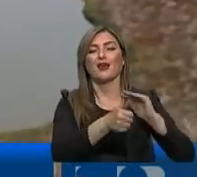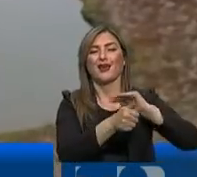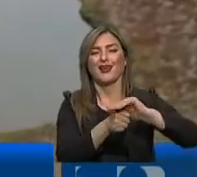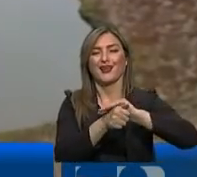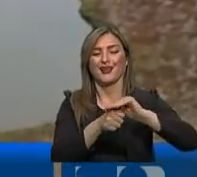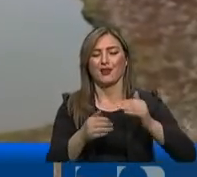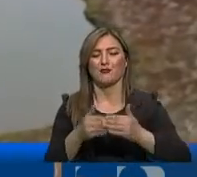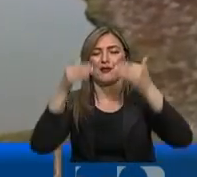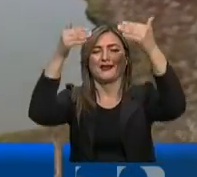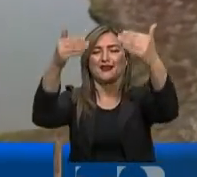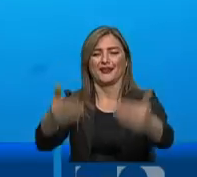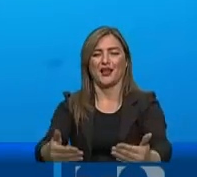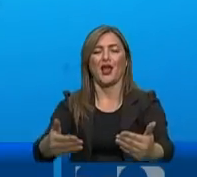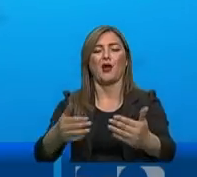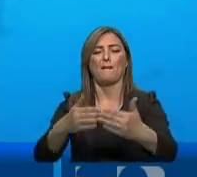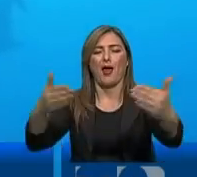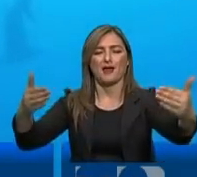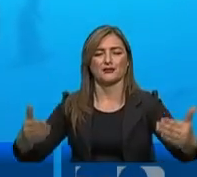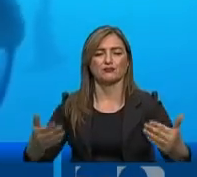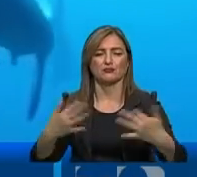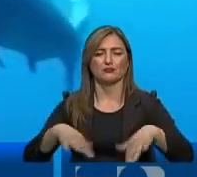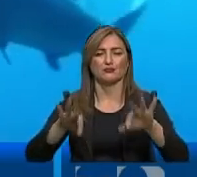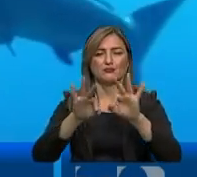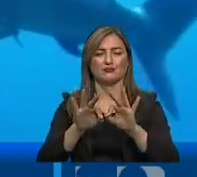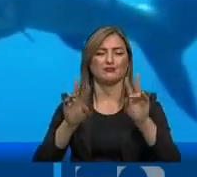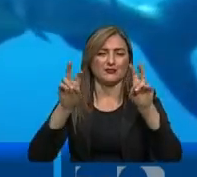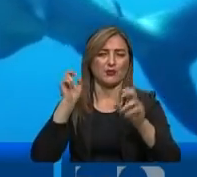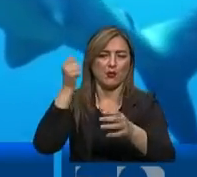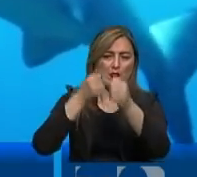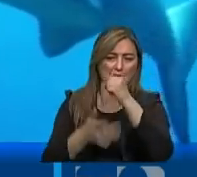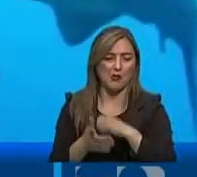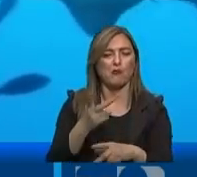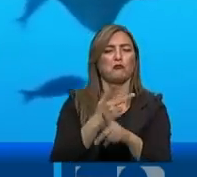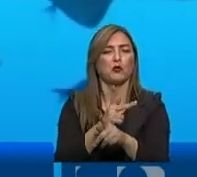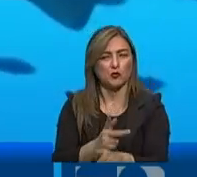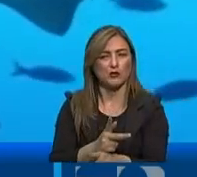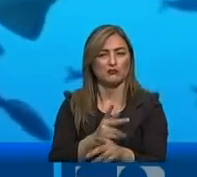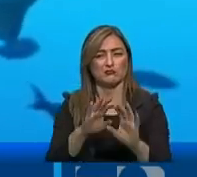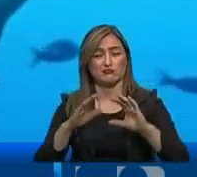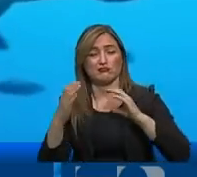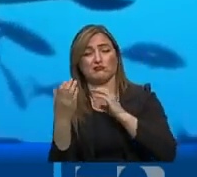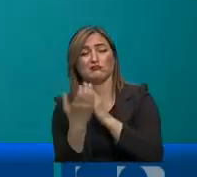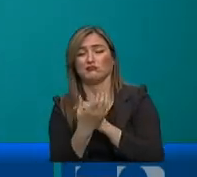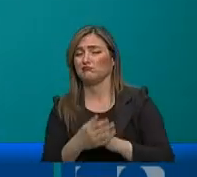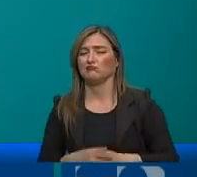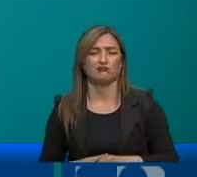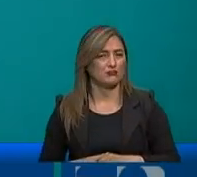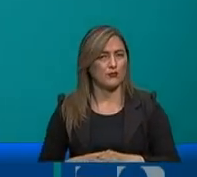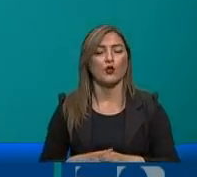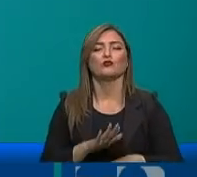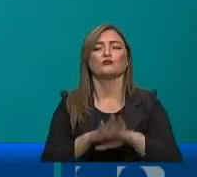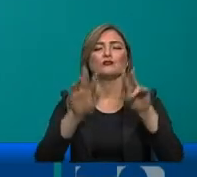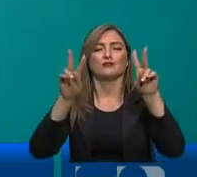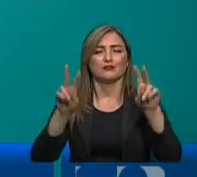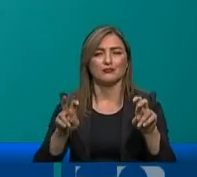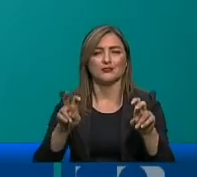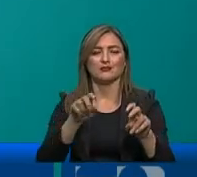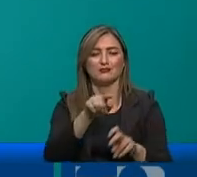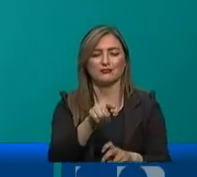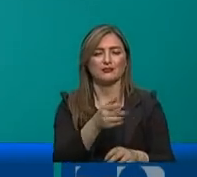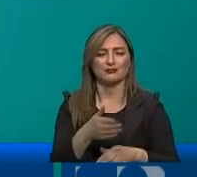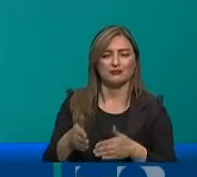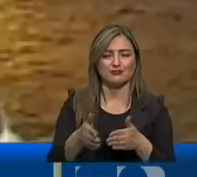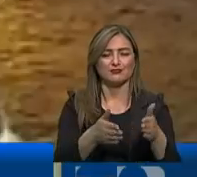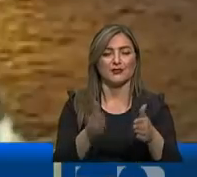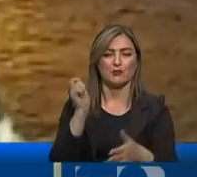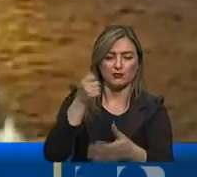de la Reserva Marina de Galápagos. El tema no es de pesca y de proteger el océano. Estamos hablando de un